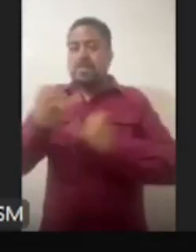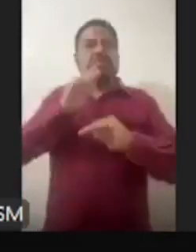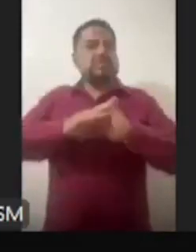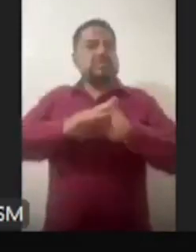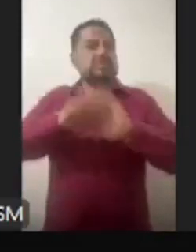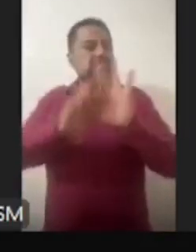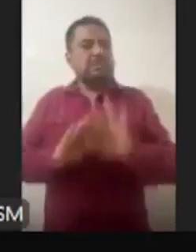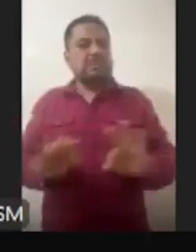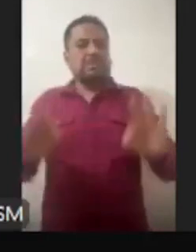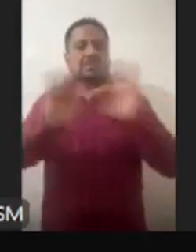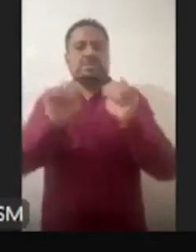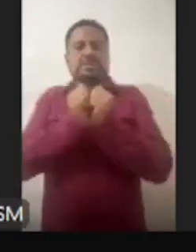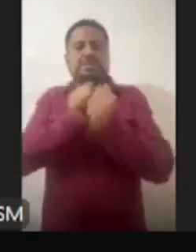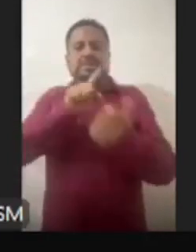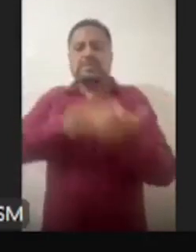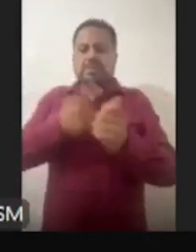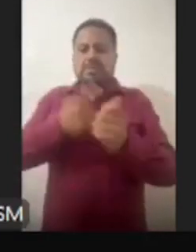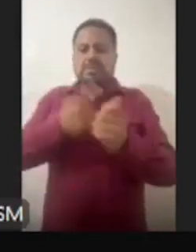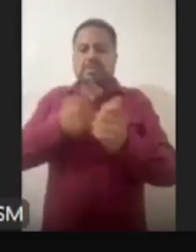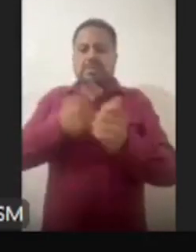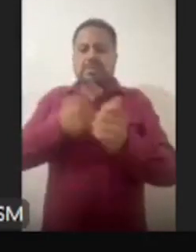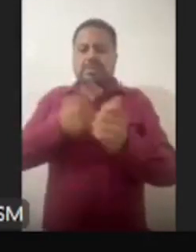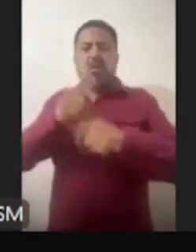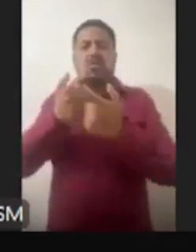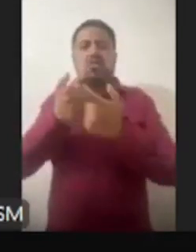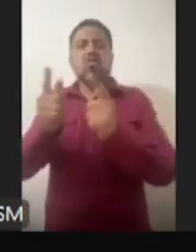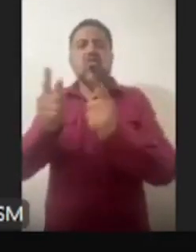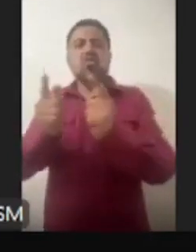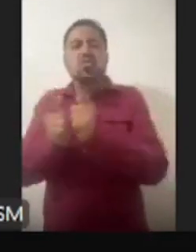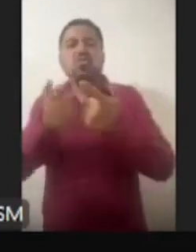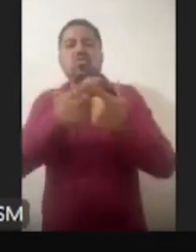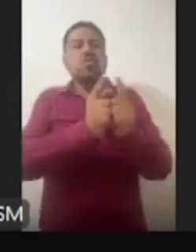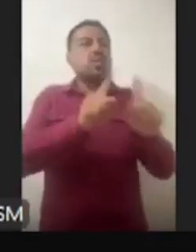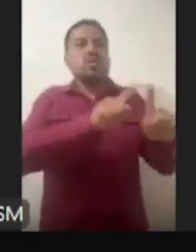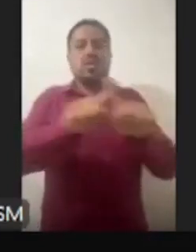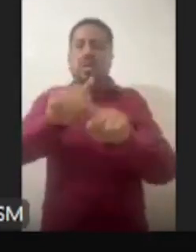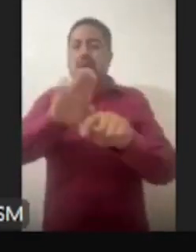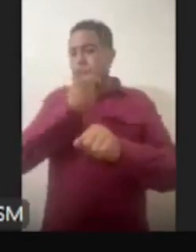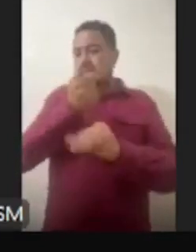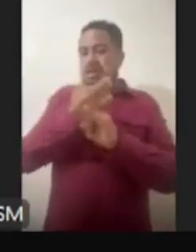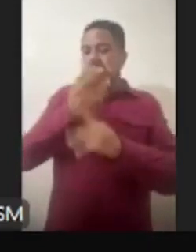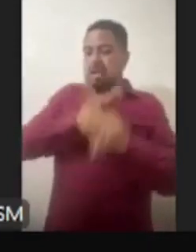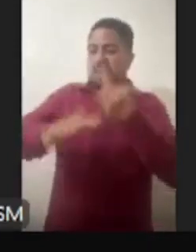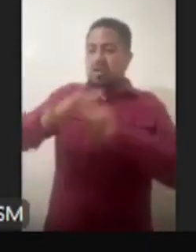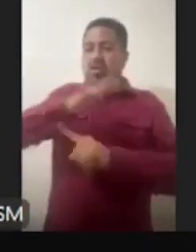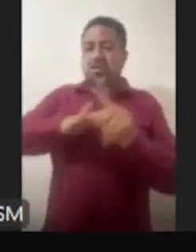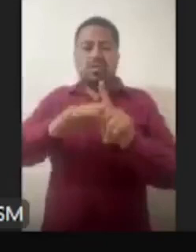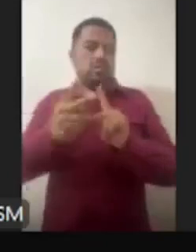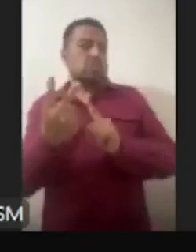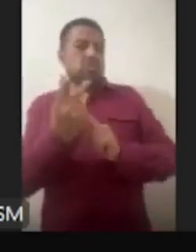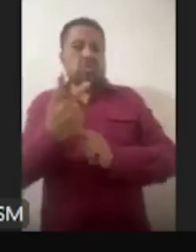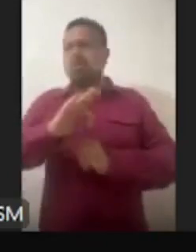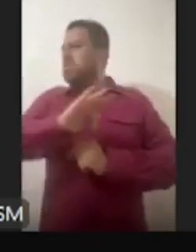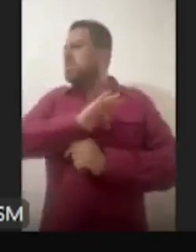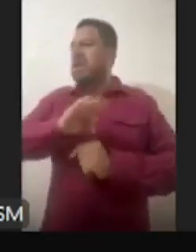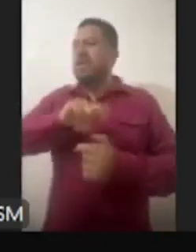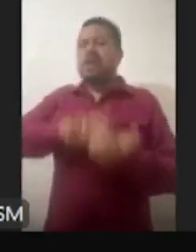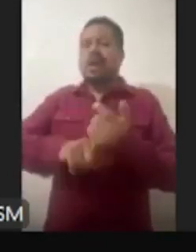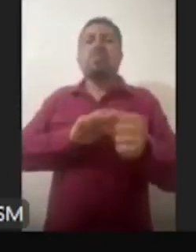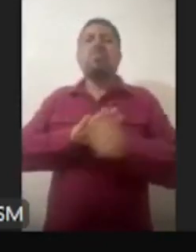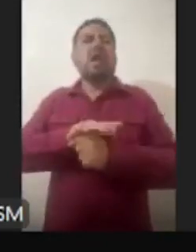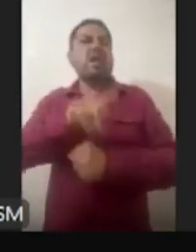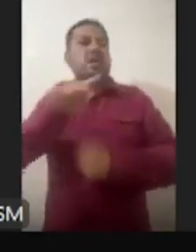que rige en la integración de órganos colegiados, por lo que en determinados contextos ambos pueden coexistir en cualquier escenario o de integración de